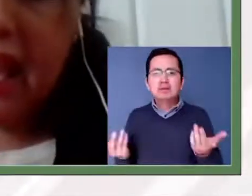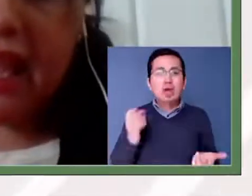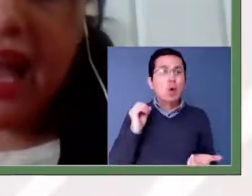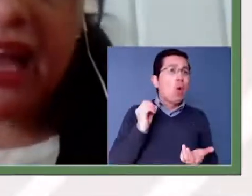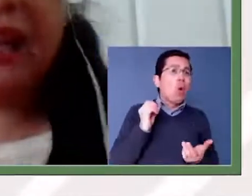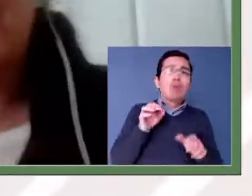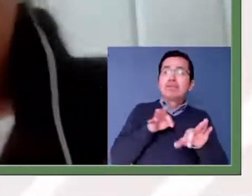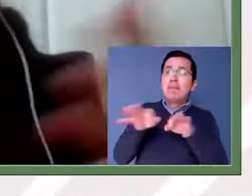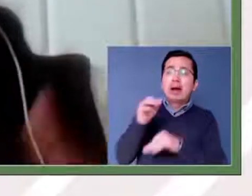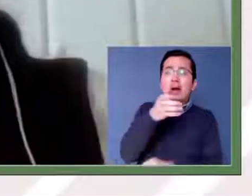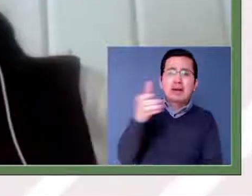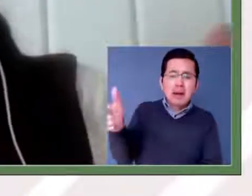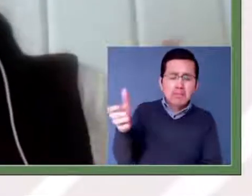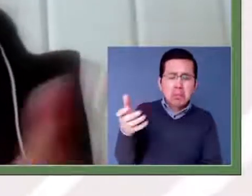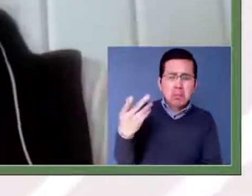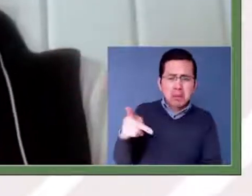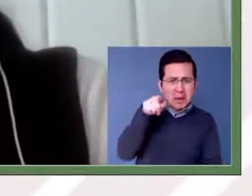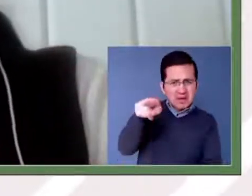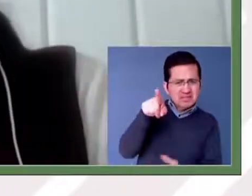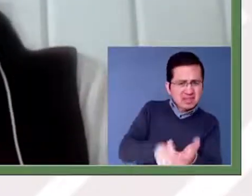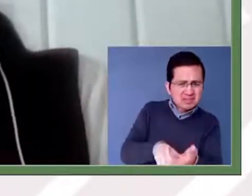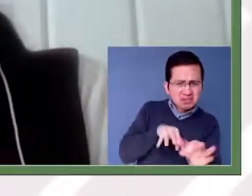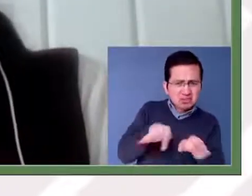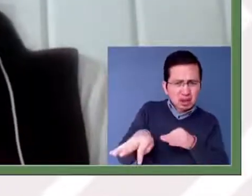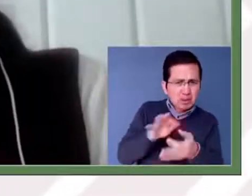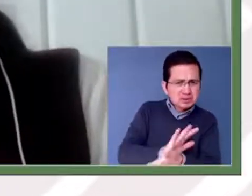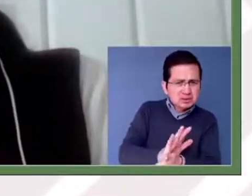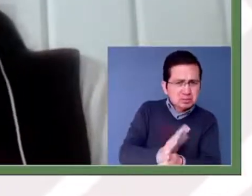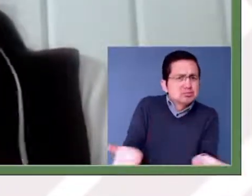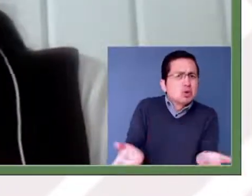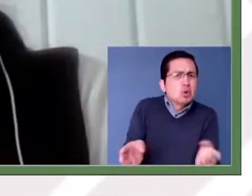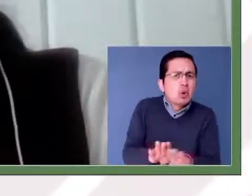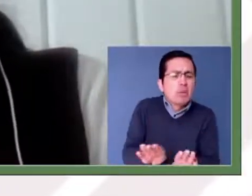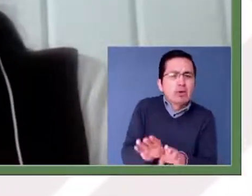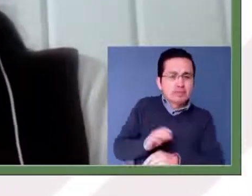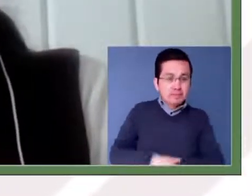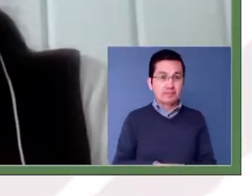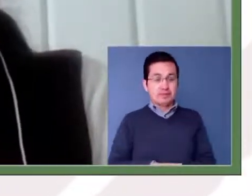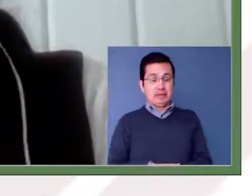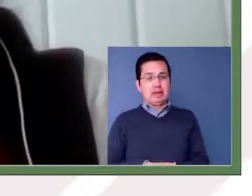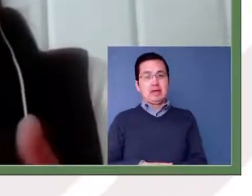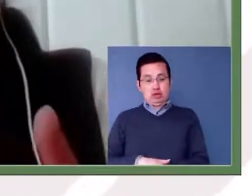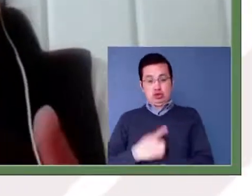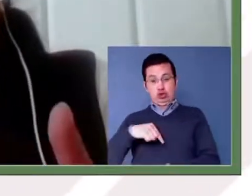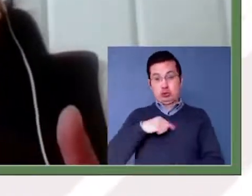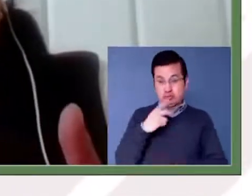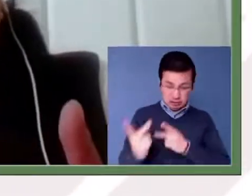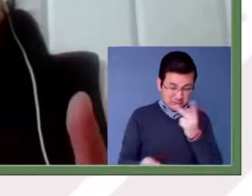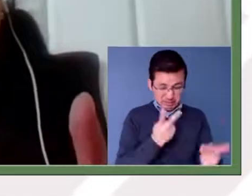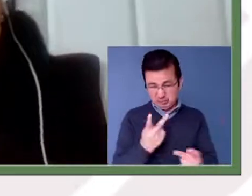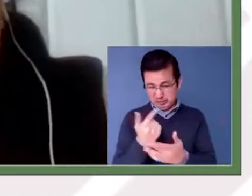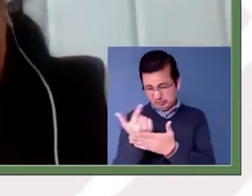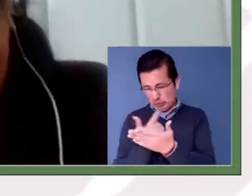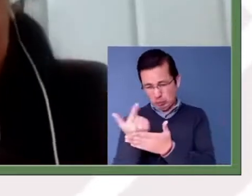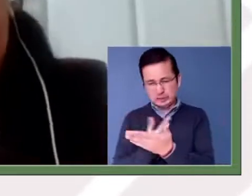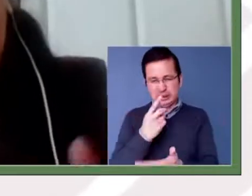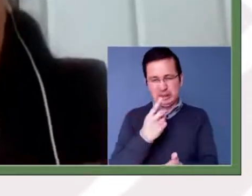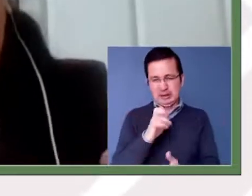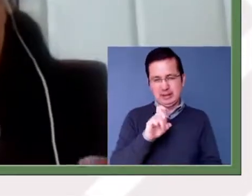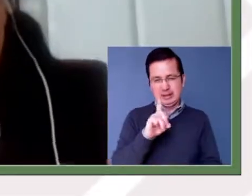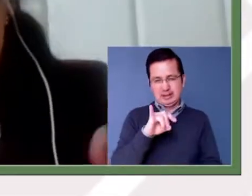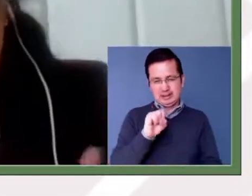Y en la encuesta 2021, en la EDIS 2021, también